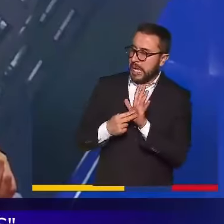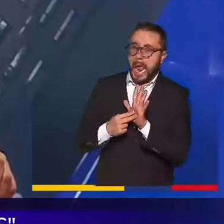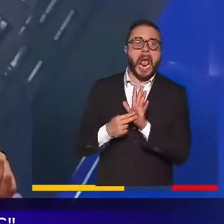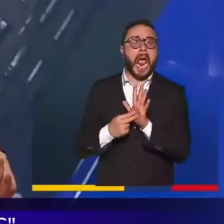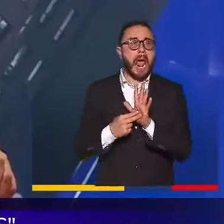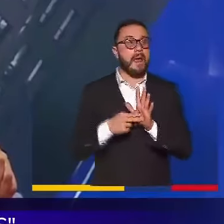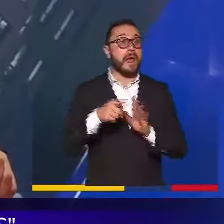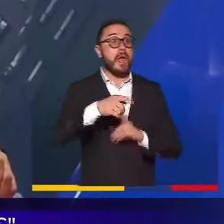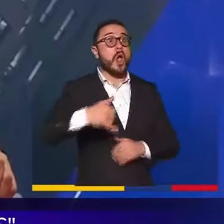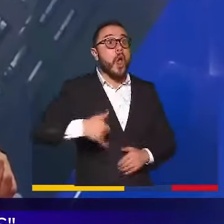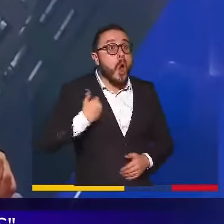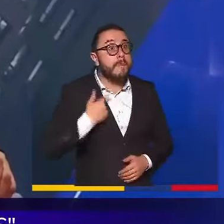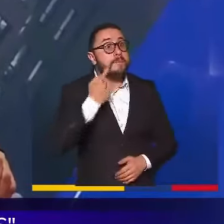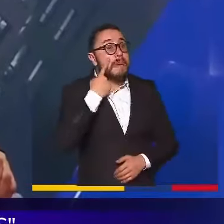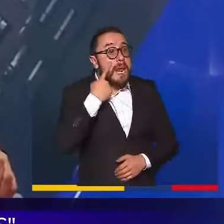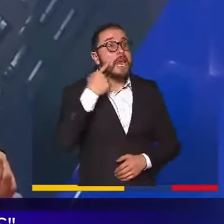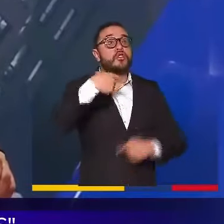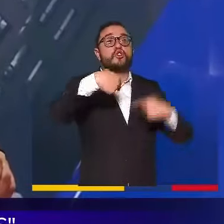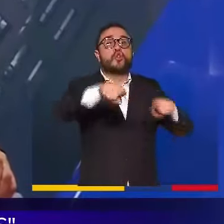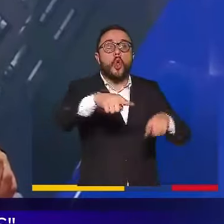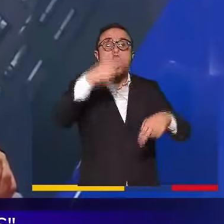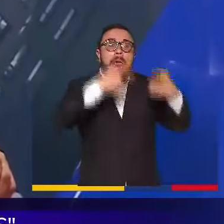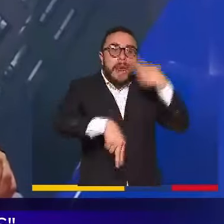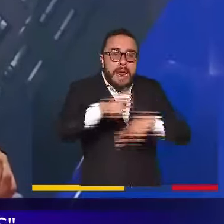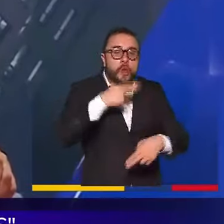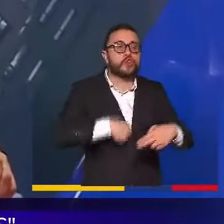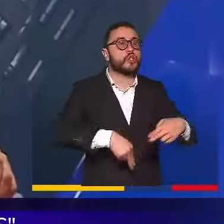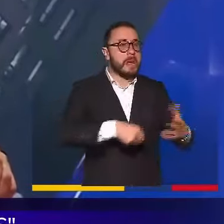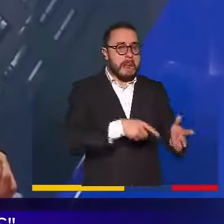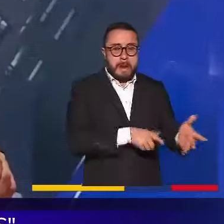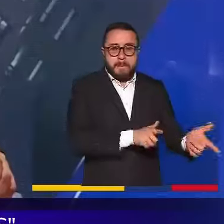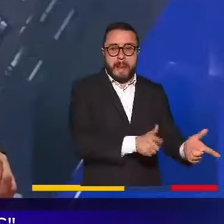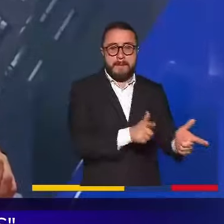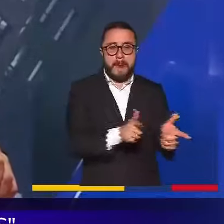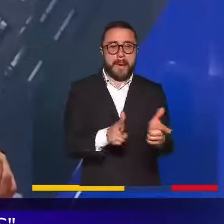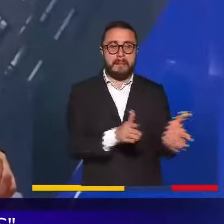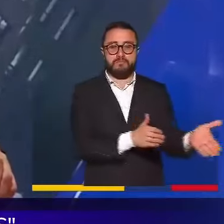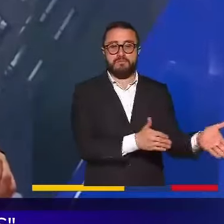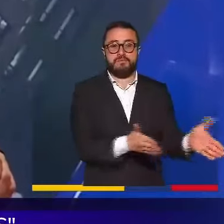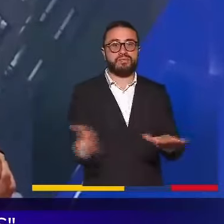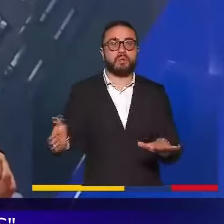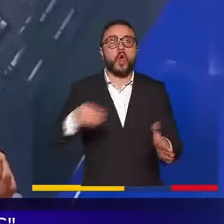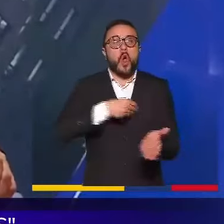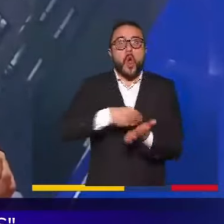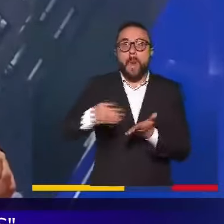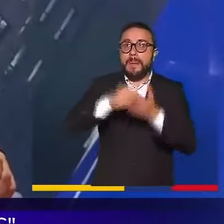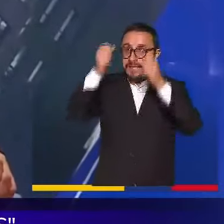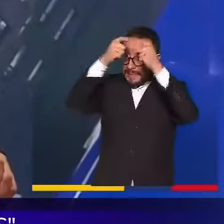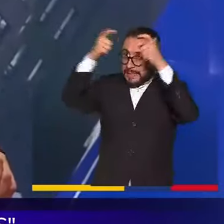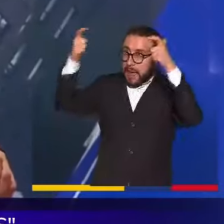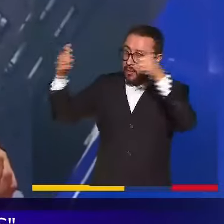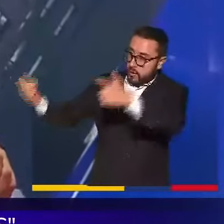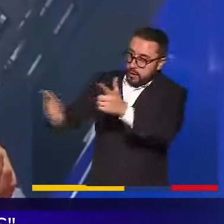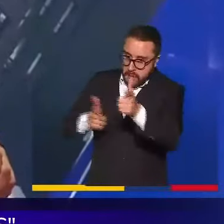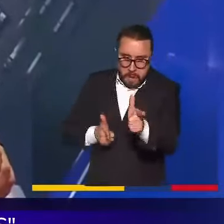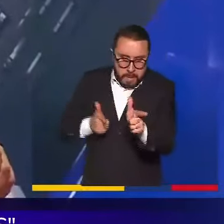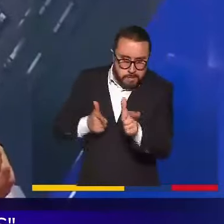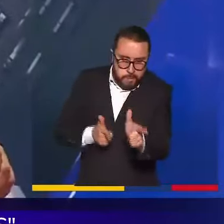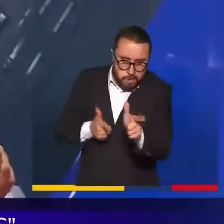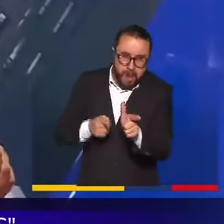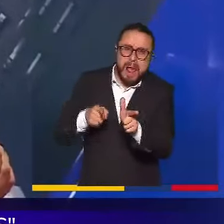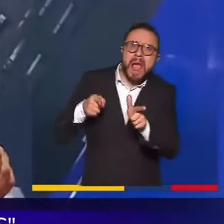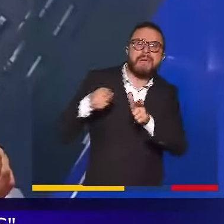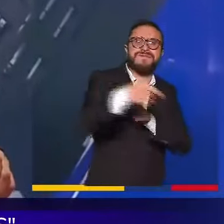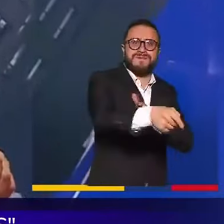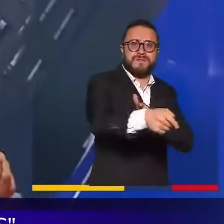sus hijos asesinados con armas compradas con los impuestos públicas, que están al